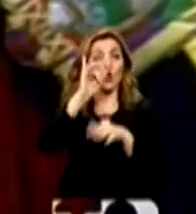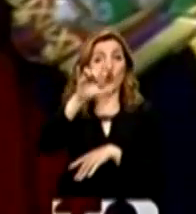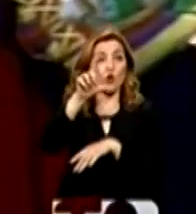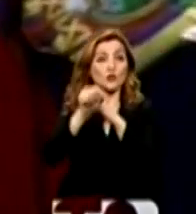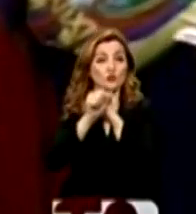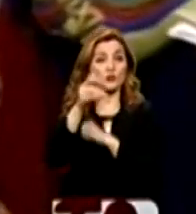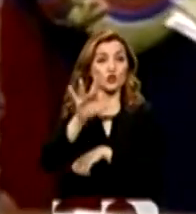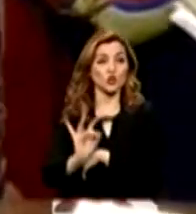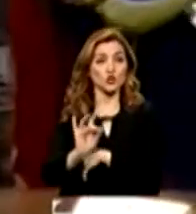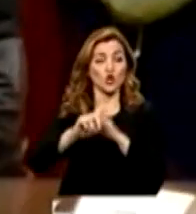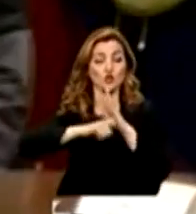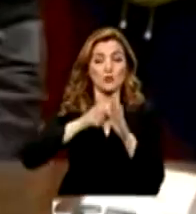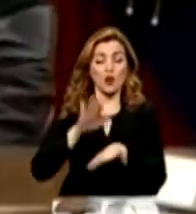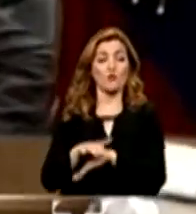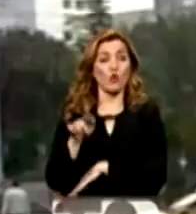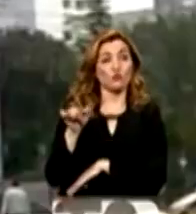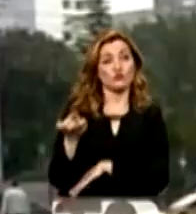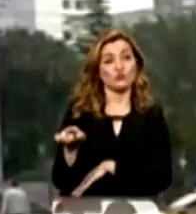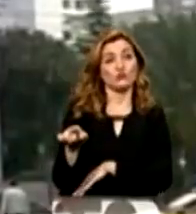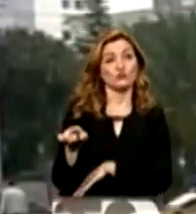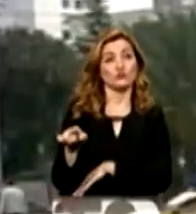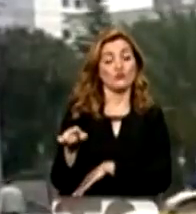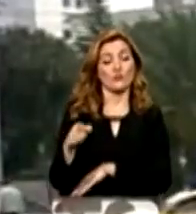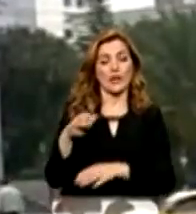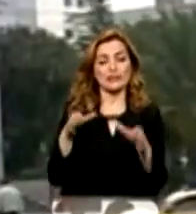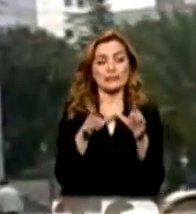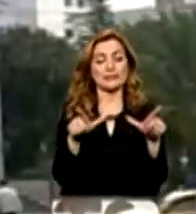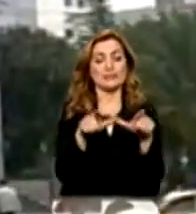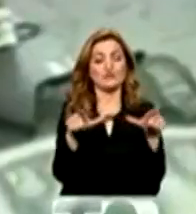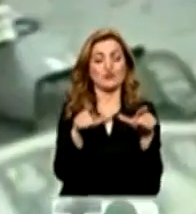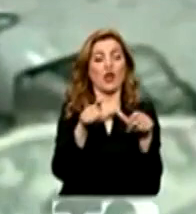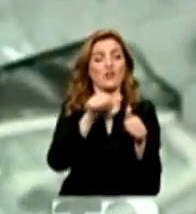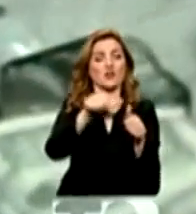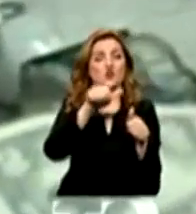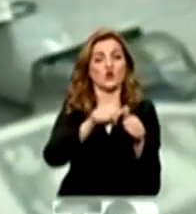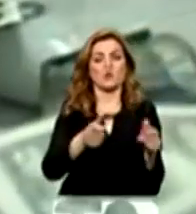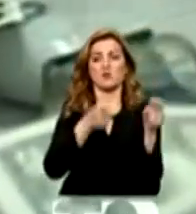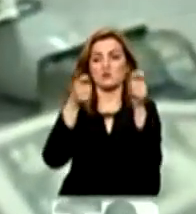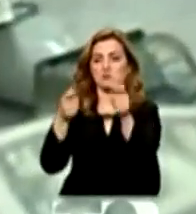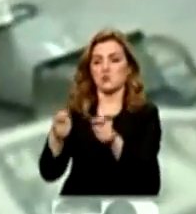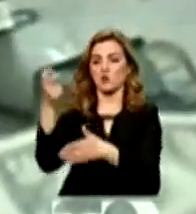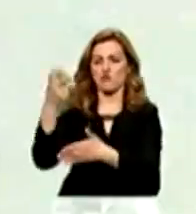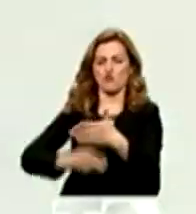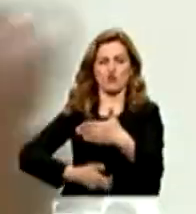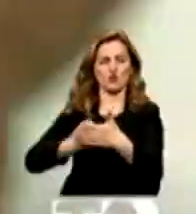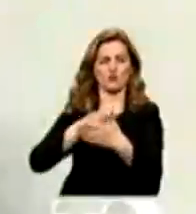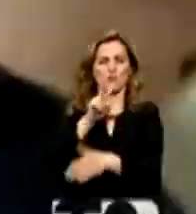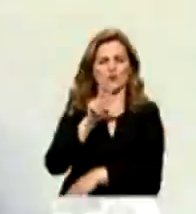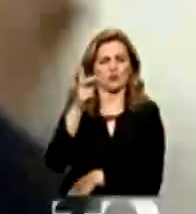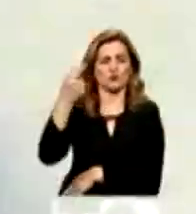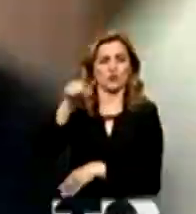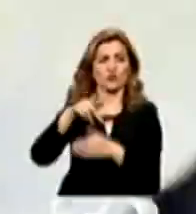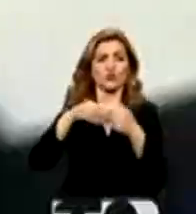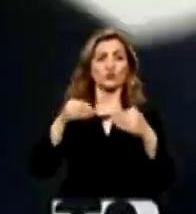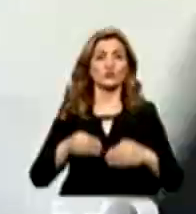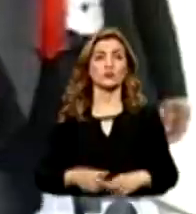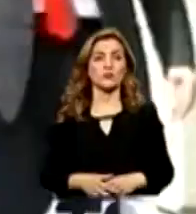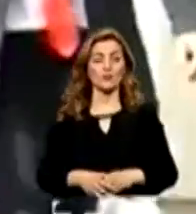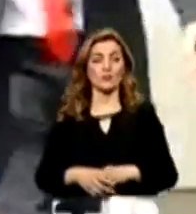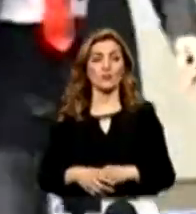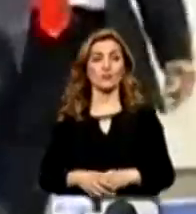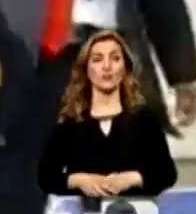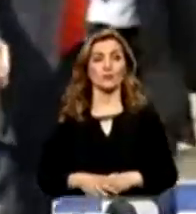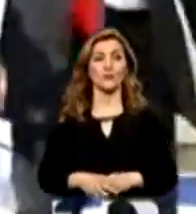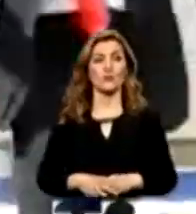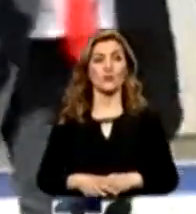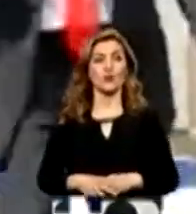la Contraloría lo hacía responsable de la emisión de certificados de tesorería, con glosas que superan los 22 millones de dólares. Por